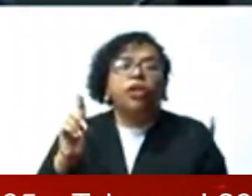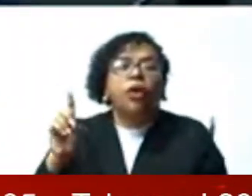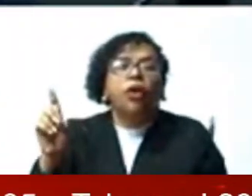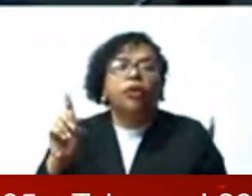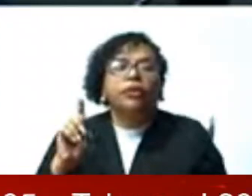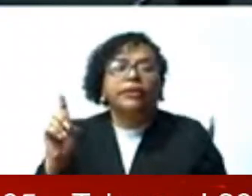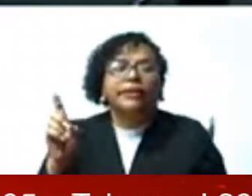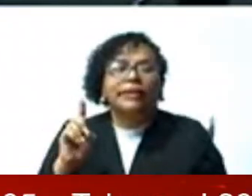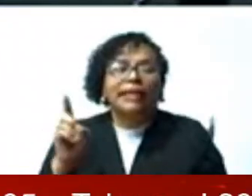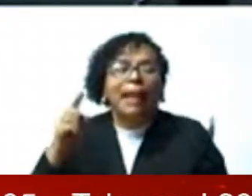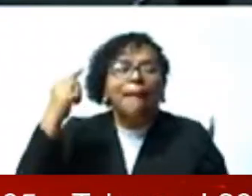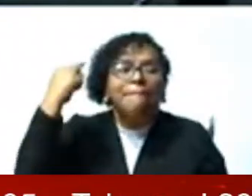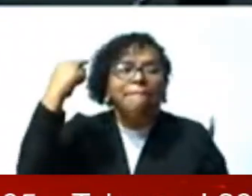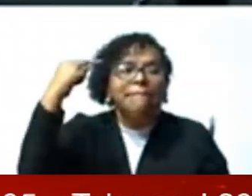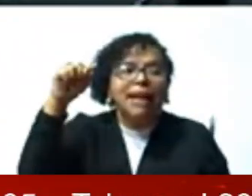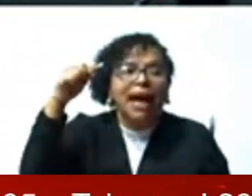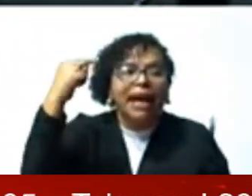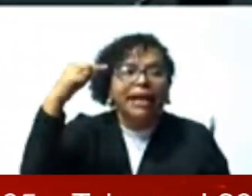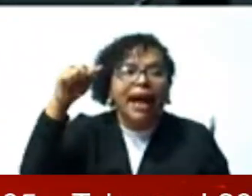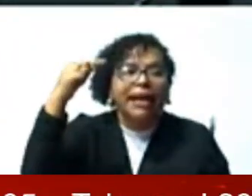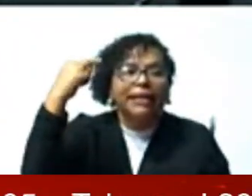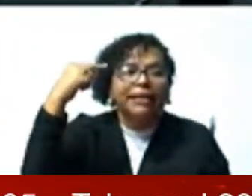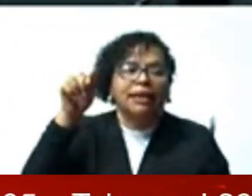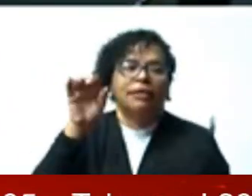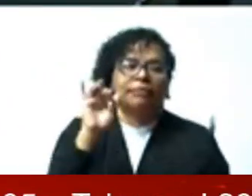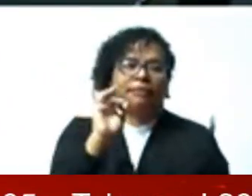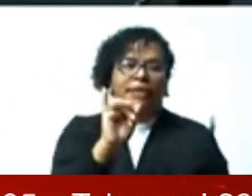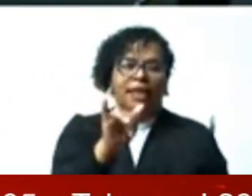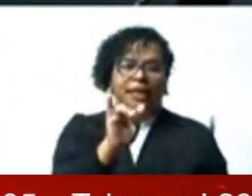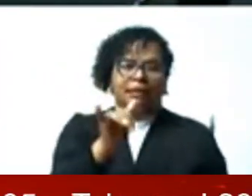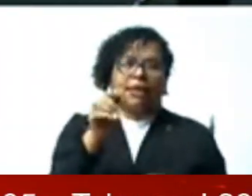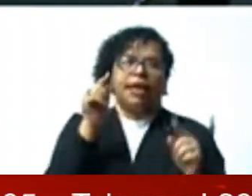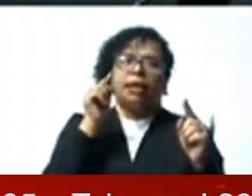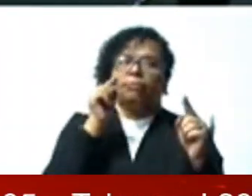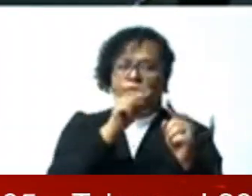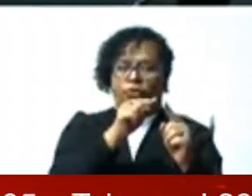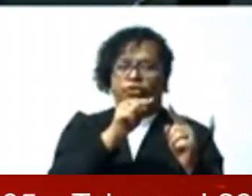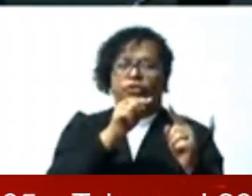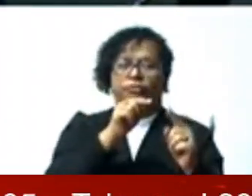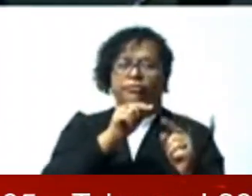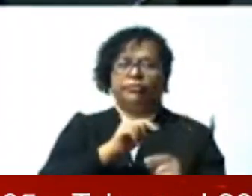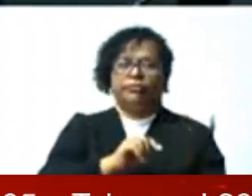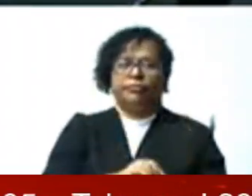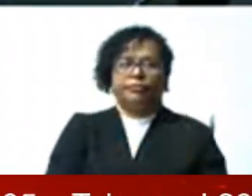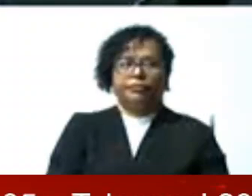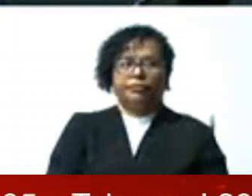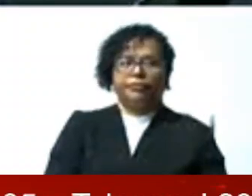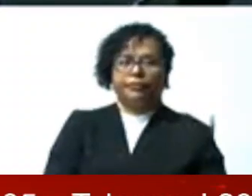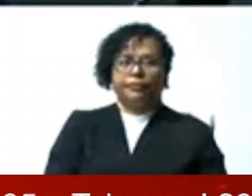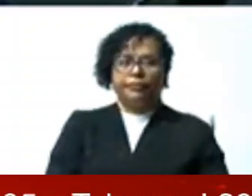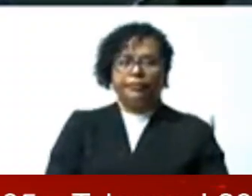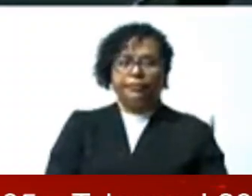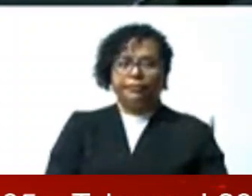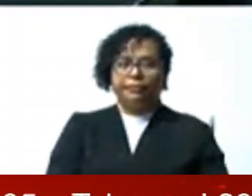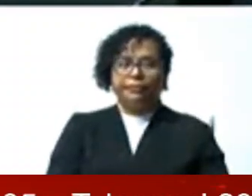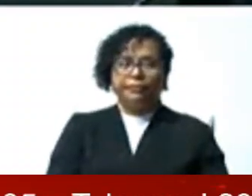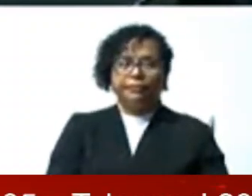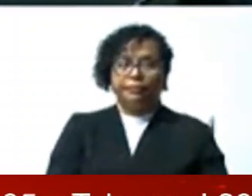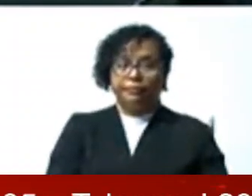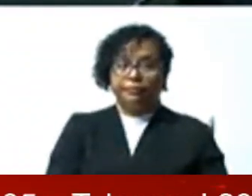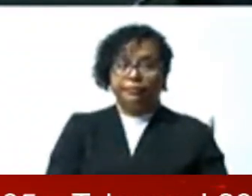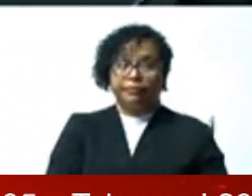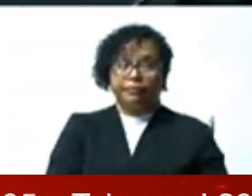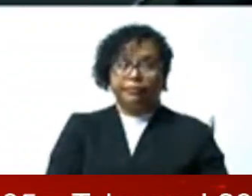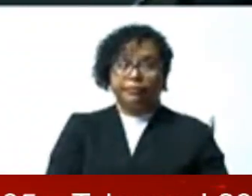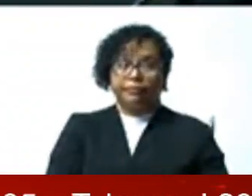cada dominicano y dominicana. No es para nadie un secreto que este gobierno